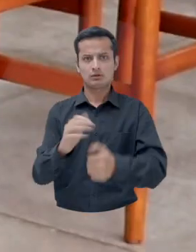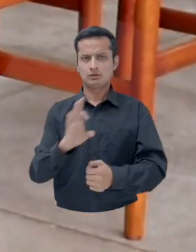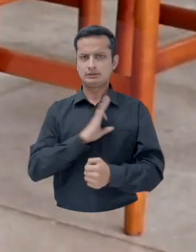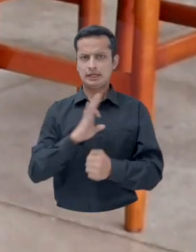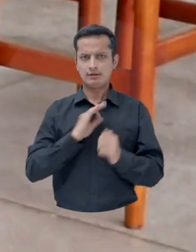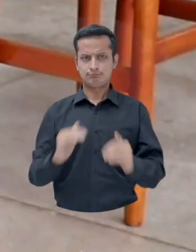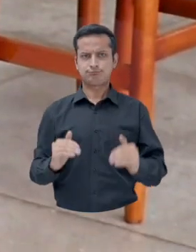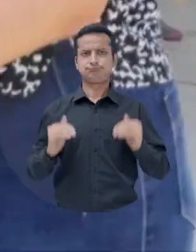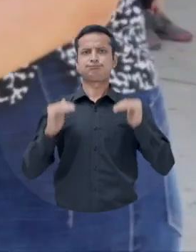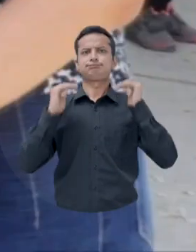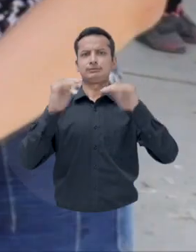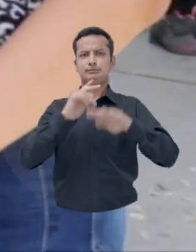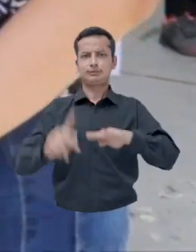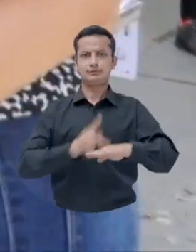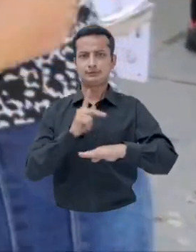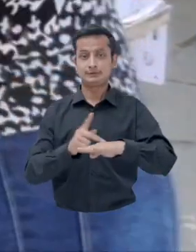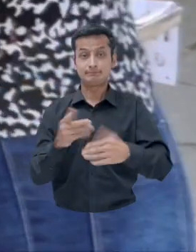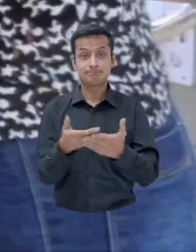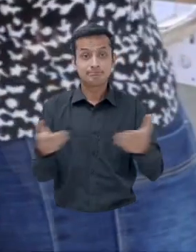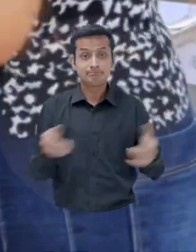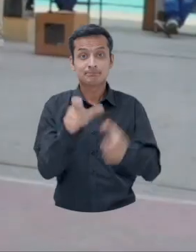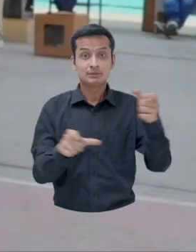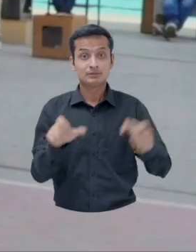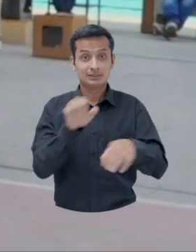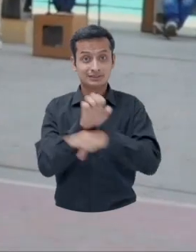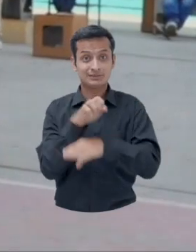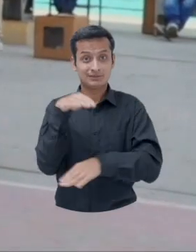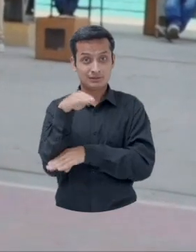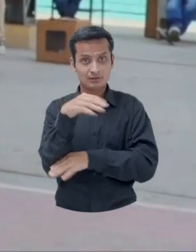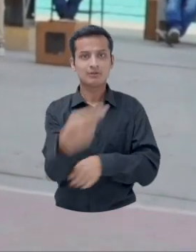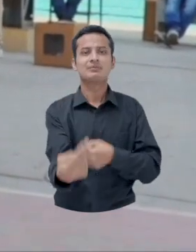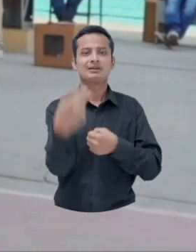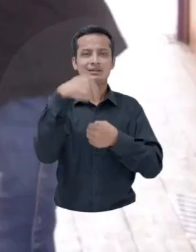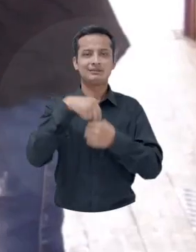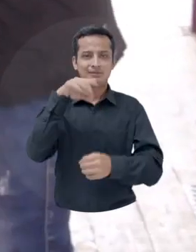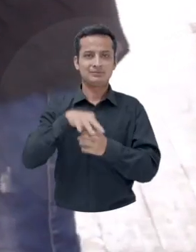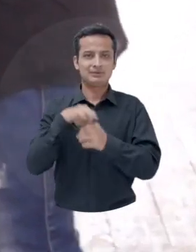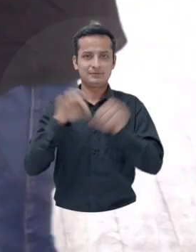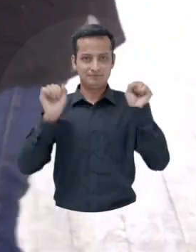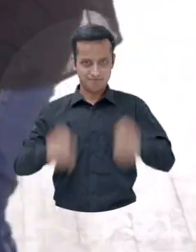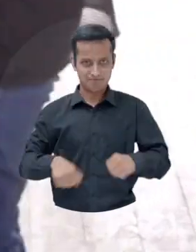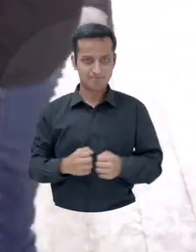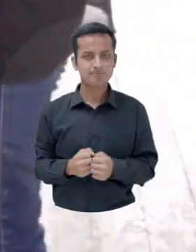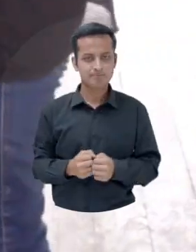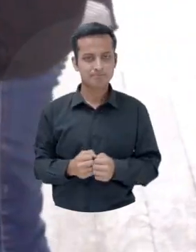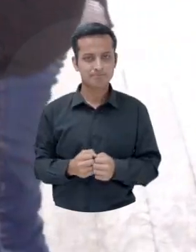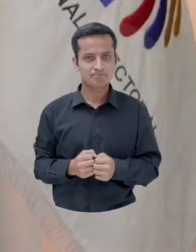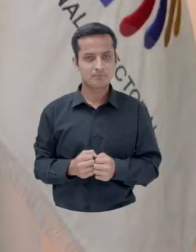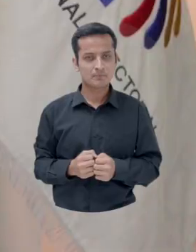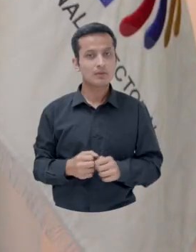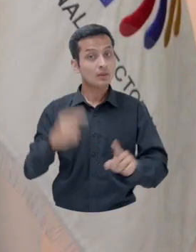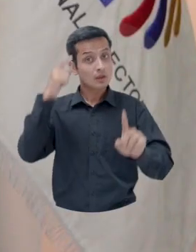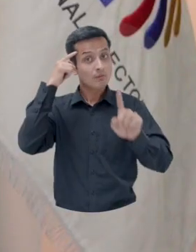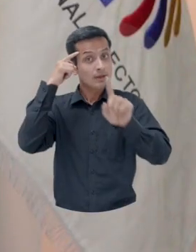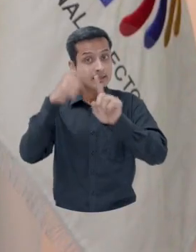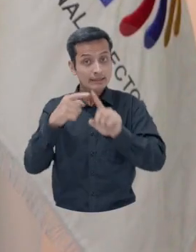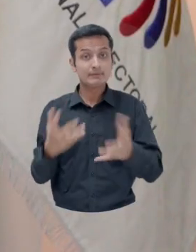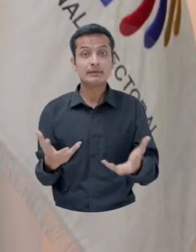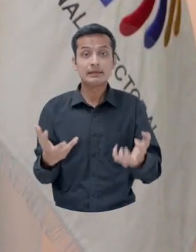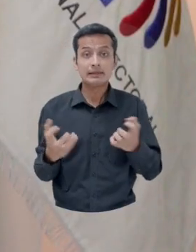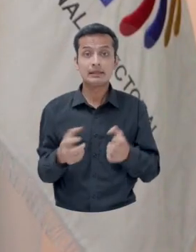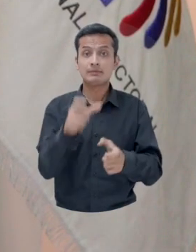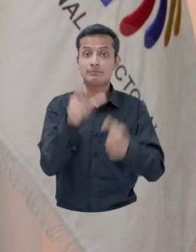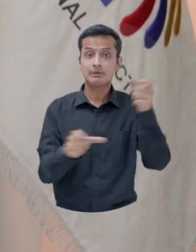proceso altamente técnico y eficiente para que los ecuatorianos ejerzan su derecho al voto. Con el objetivo